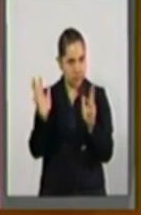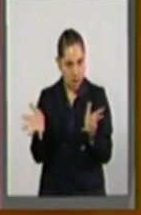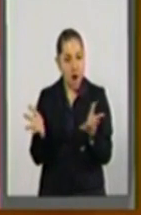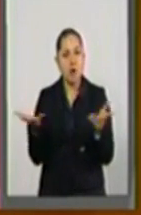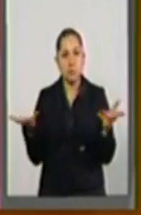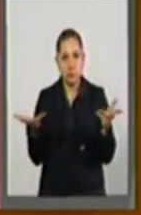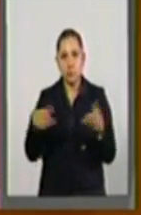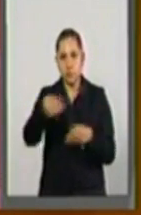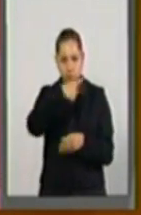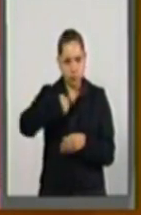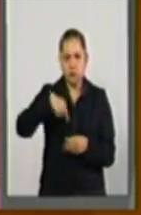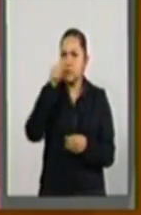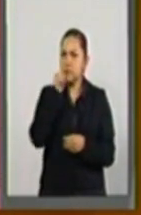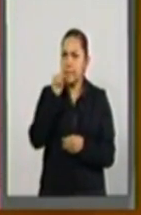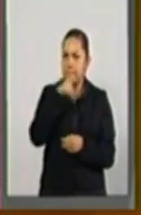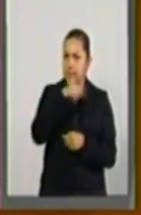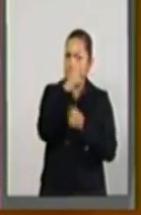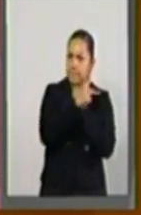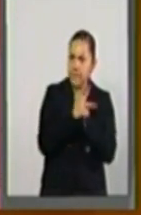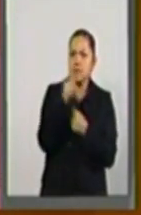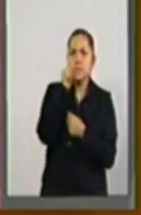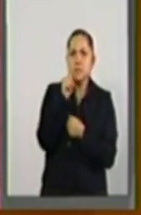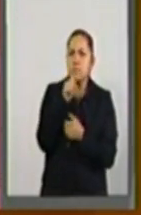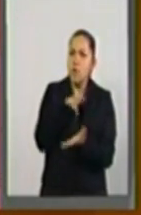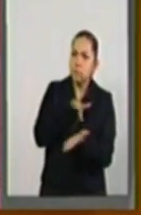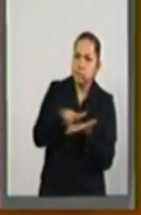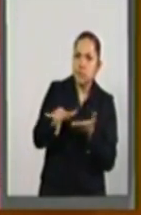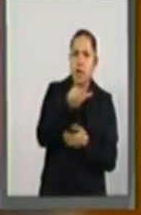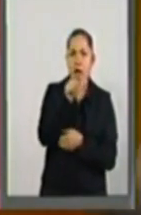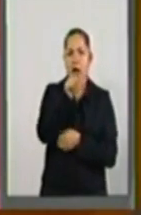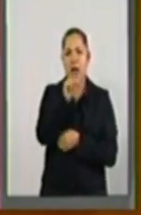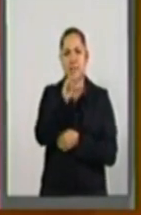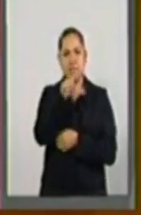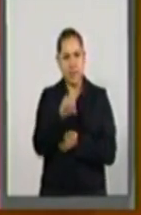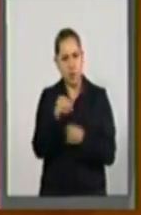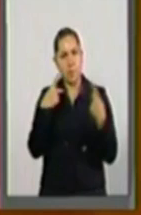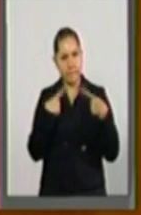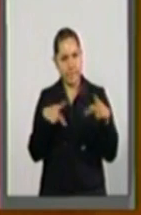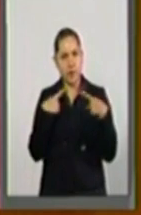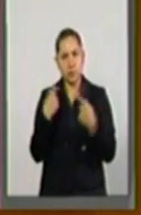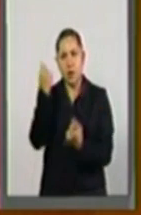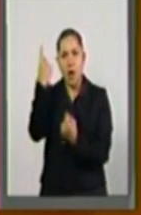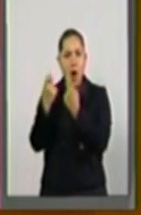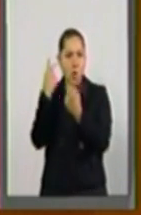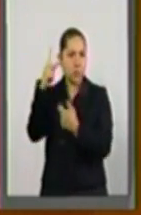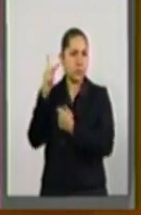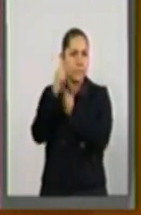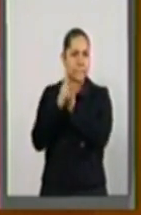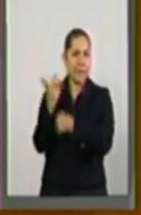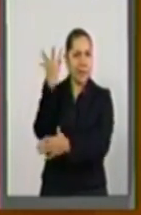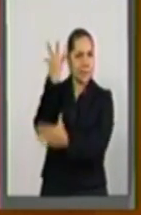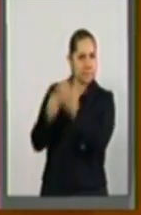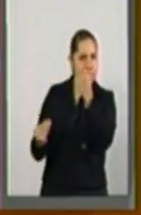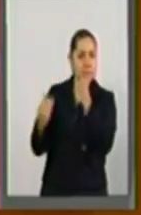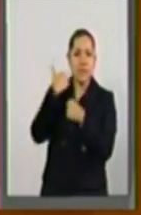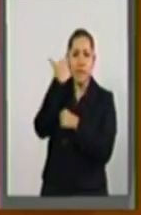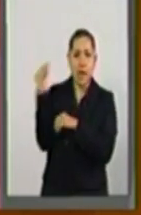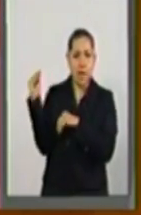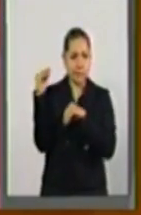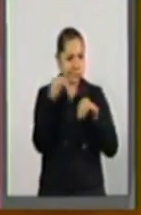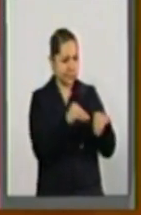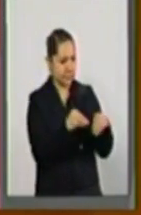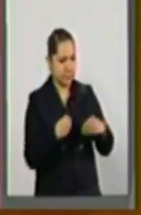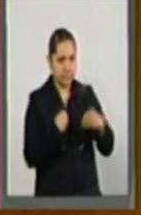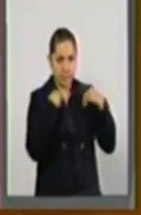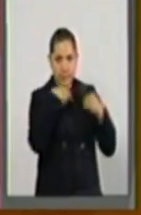en materia de asilo y de asistencia a quienes por su condición solicitan el carácter de refugiados.